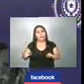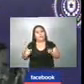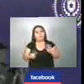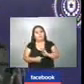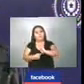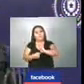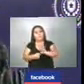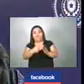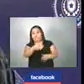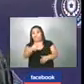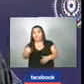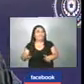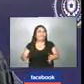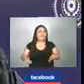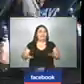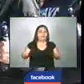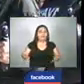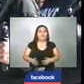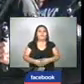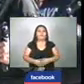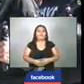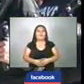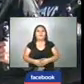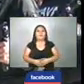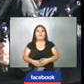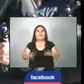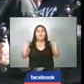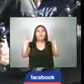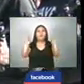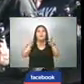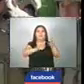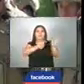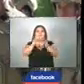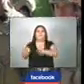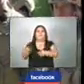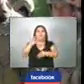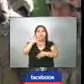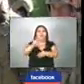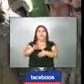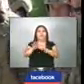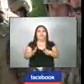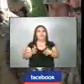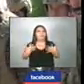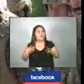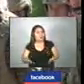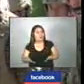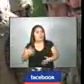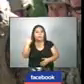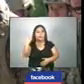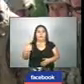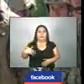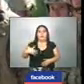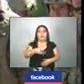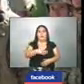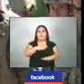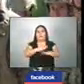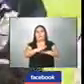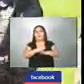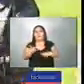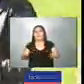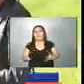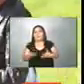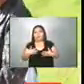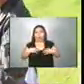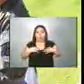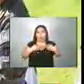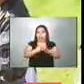cargos de cada uno de ellos. En el marco de la Fase 5 del Plan Control Territorial, el ministro de Defensa realizó la entrega de